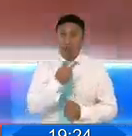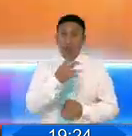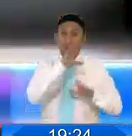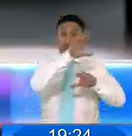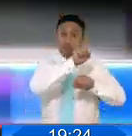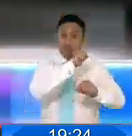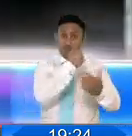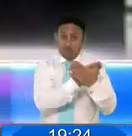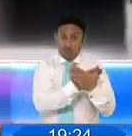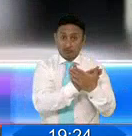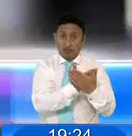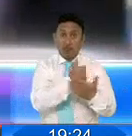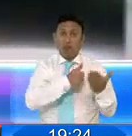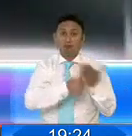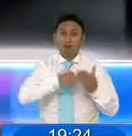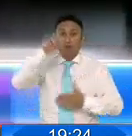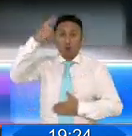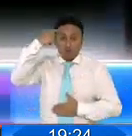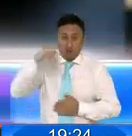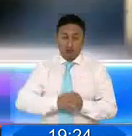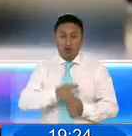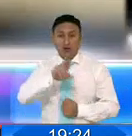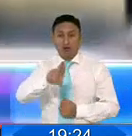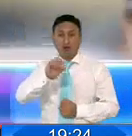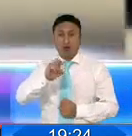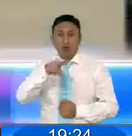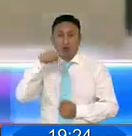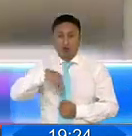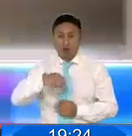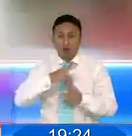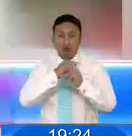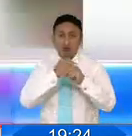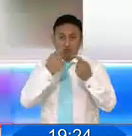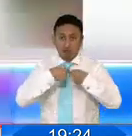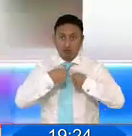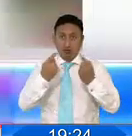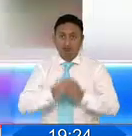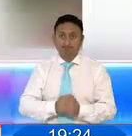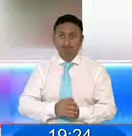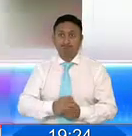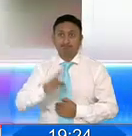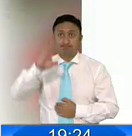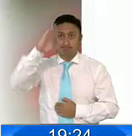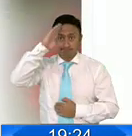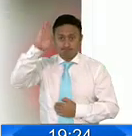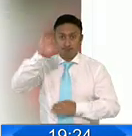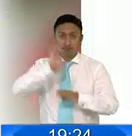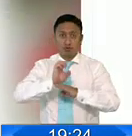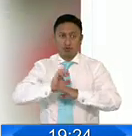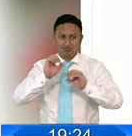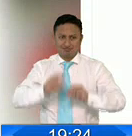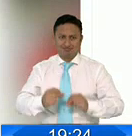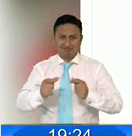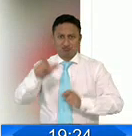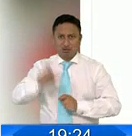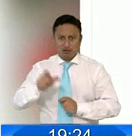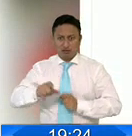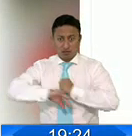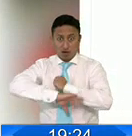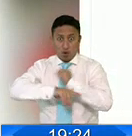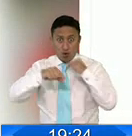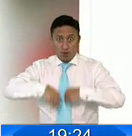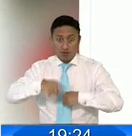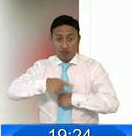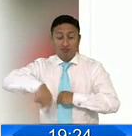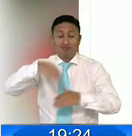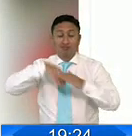hombres, la ministra de Gobierno, María Paula Romo, escribió a través de su cuenta de Twitter: la policía de Ecuador capturó de inmediato a los responsables del robo de